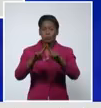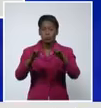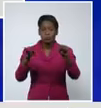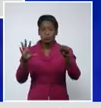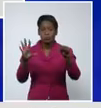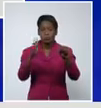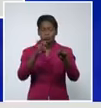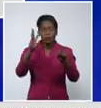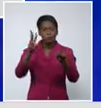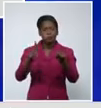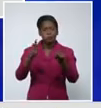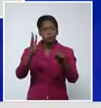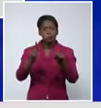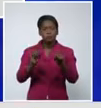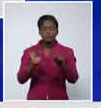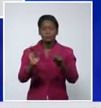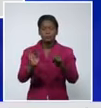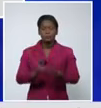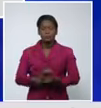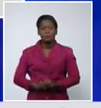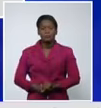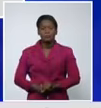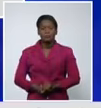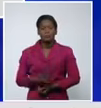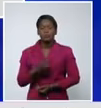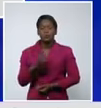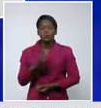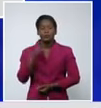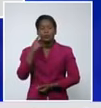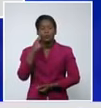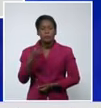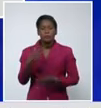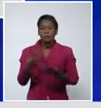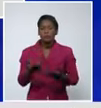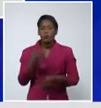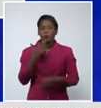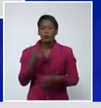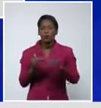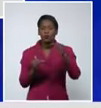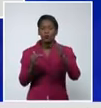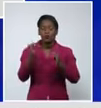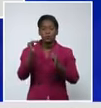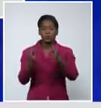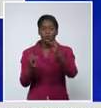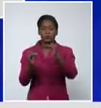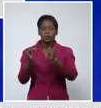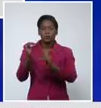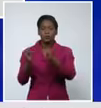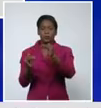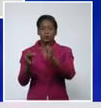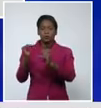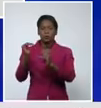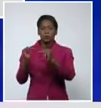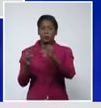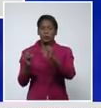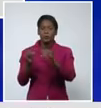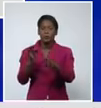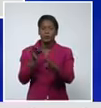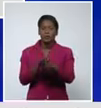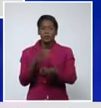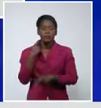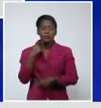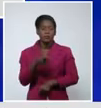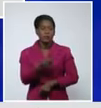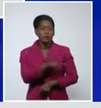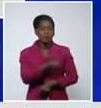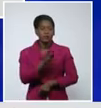ver cómo cada vez que hemos tenido un incremento, en el primer incremento que tuvimos el año pasado, el